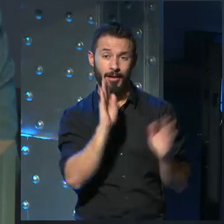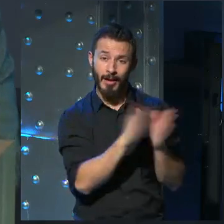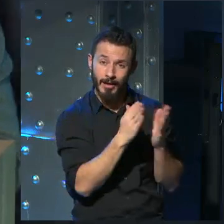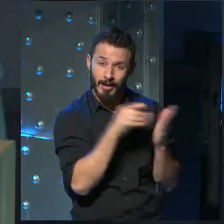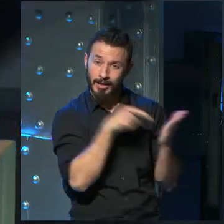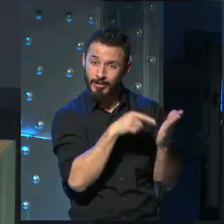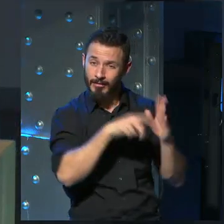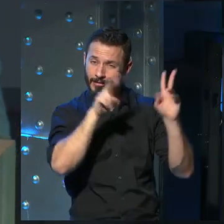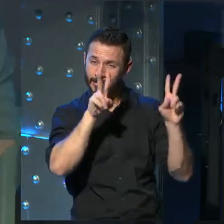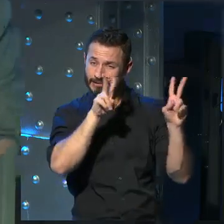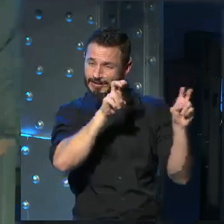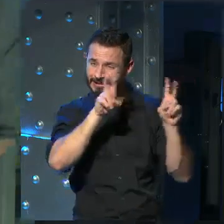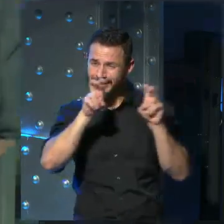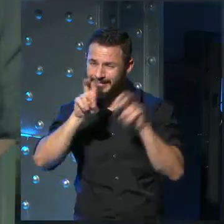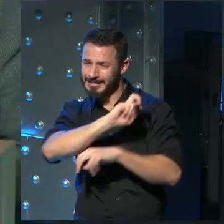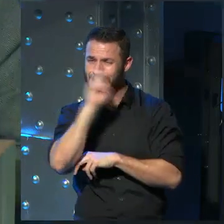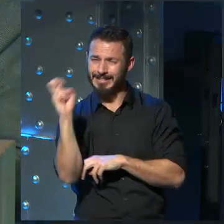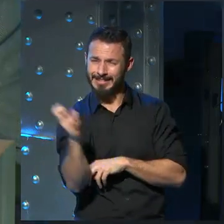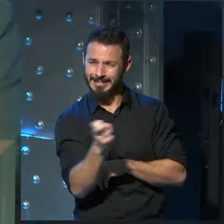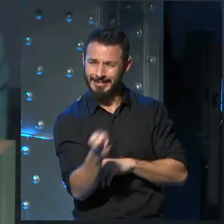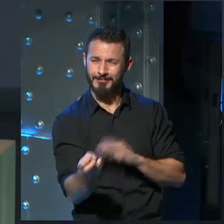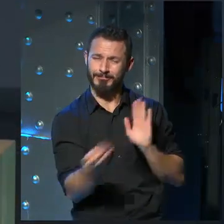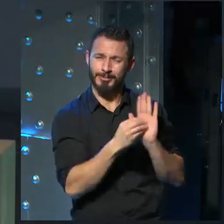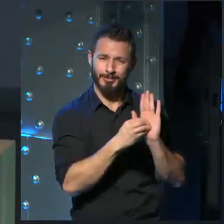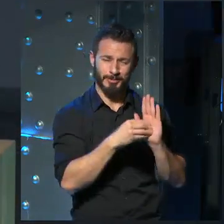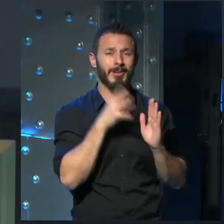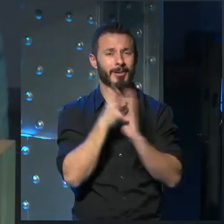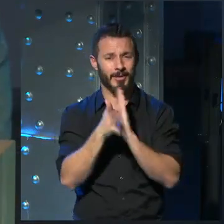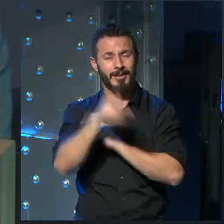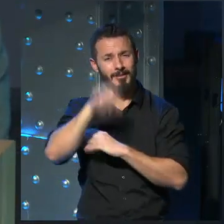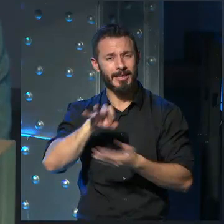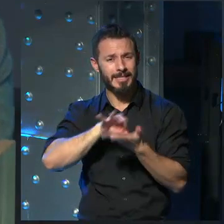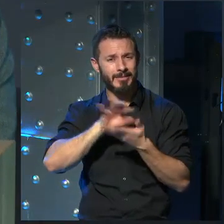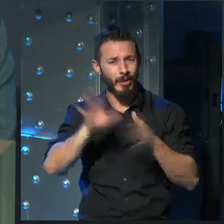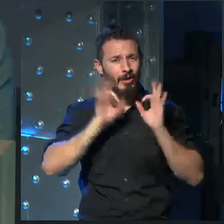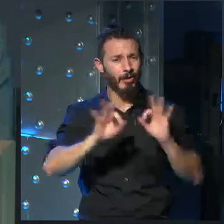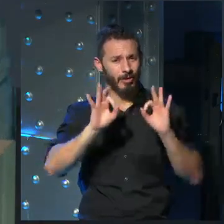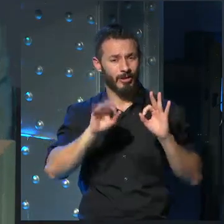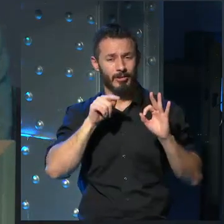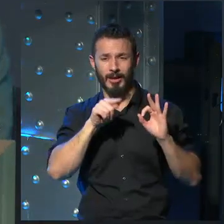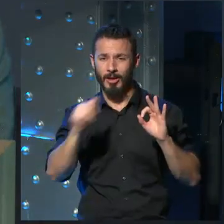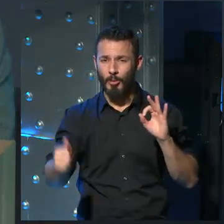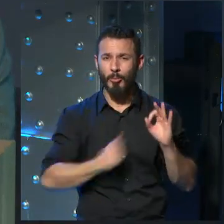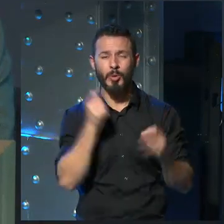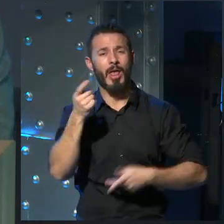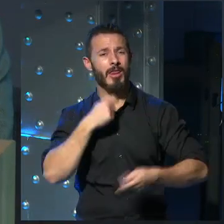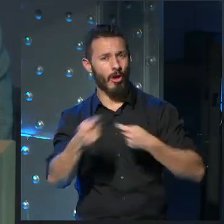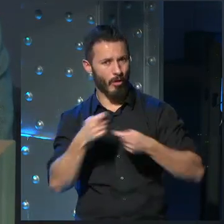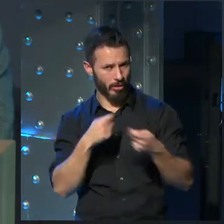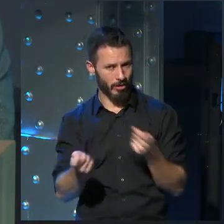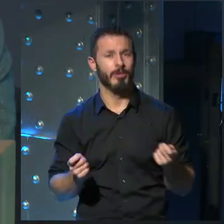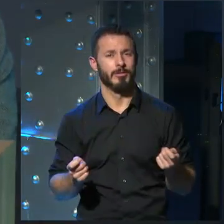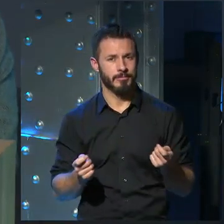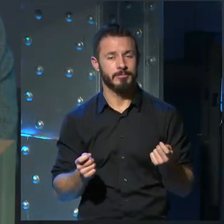se habla de todos estos conceptos, se habla de servicios concretos donde se están produciendo esas oportunidades de negocio que, como